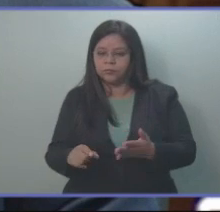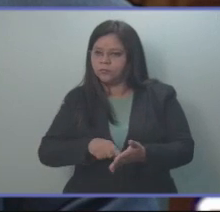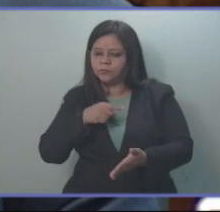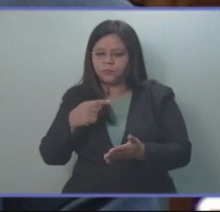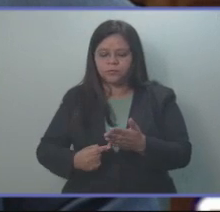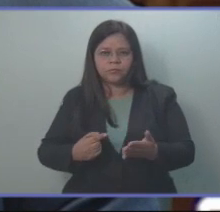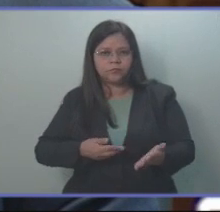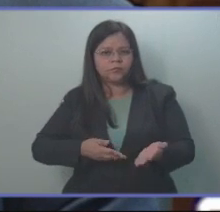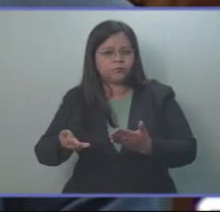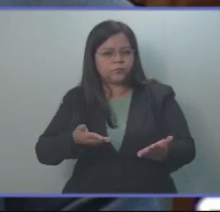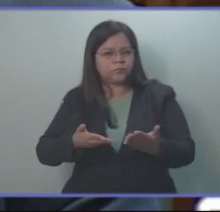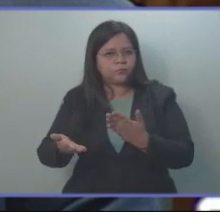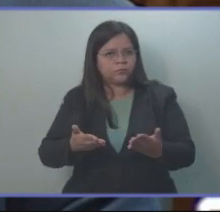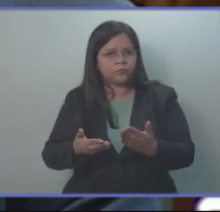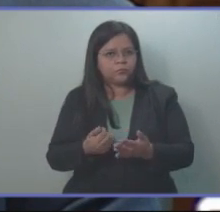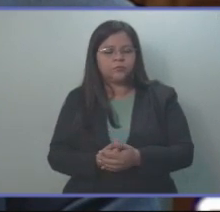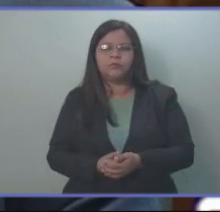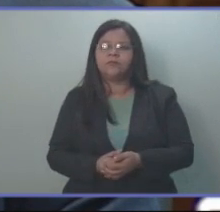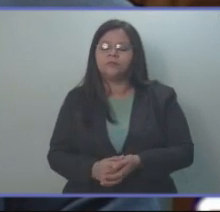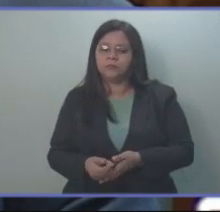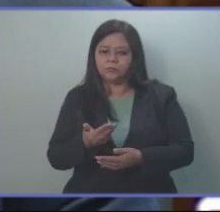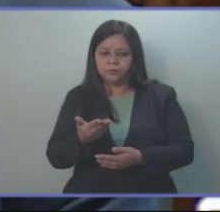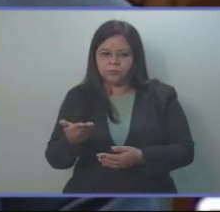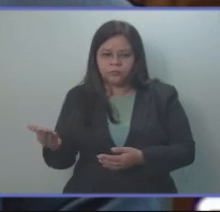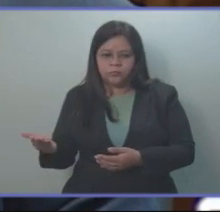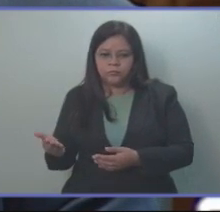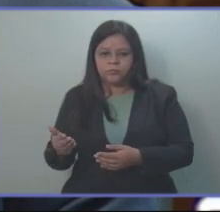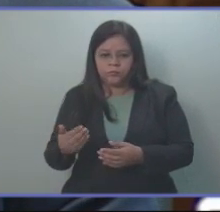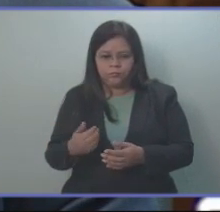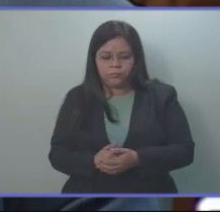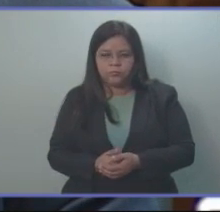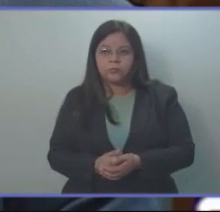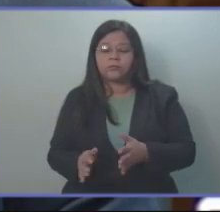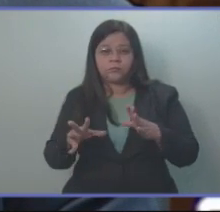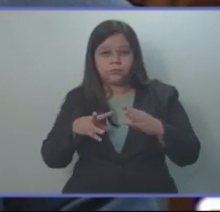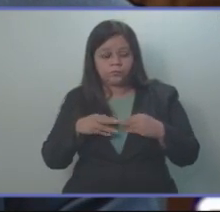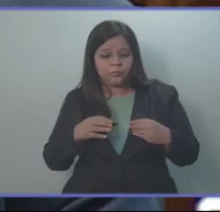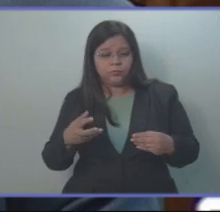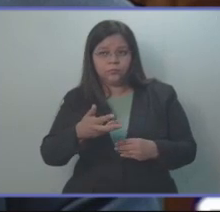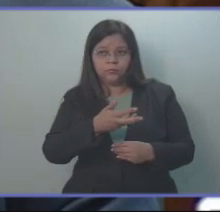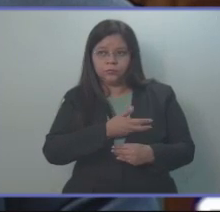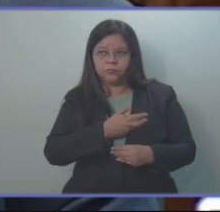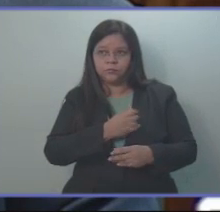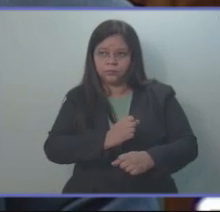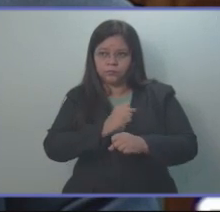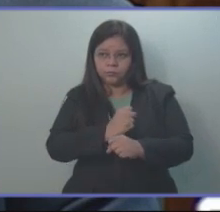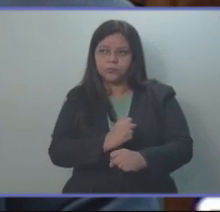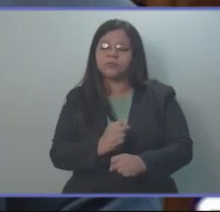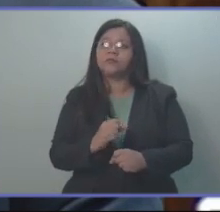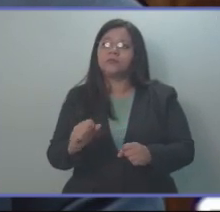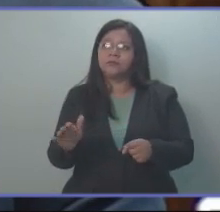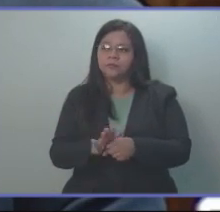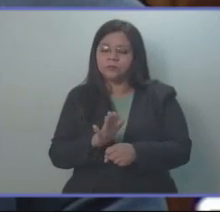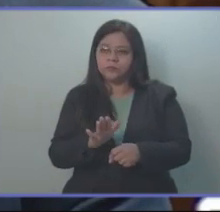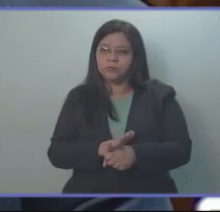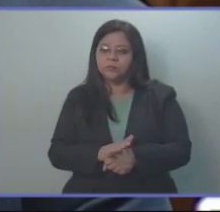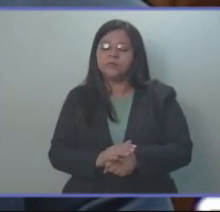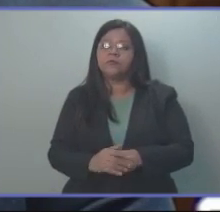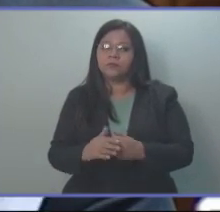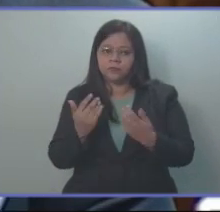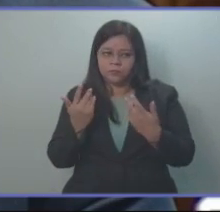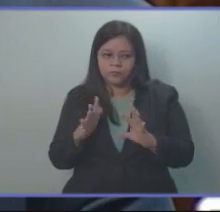de inmuebles a estados extranjeros que irían en menoscabo de nuestra soberanía e integridad territorial, esta